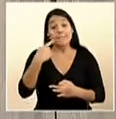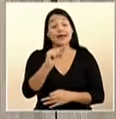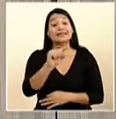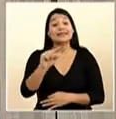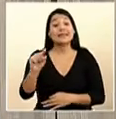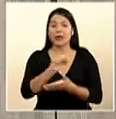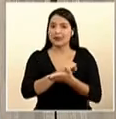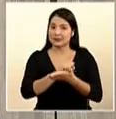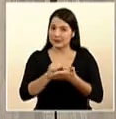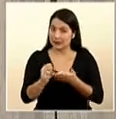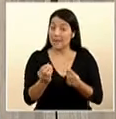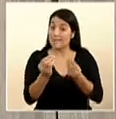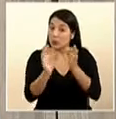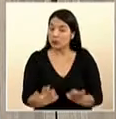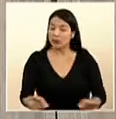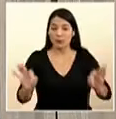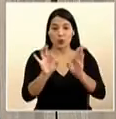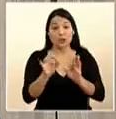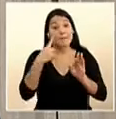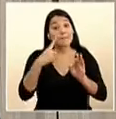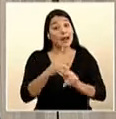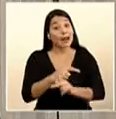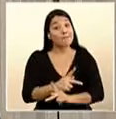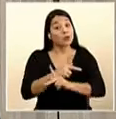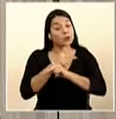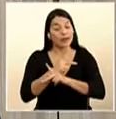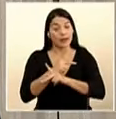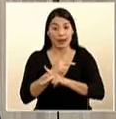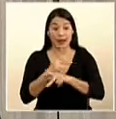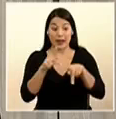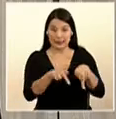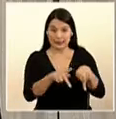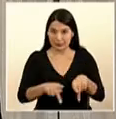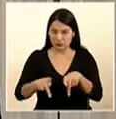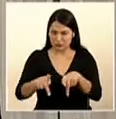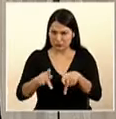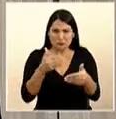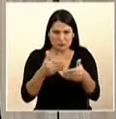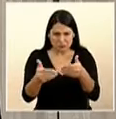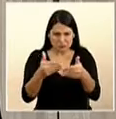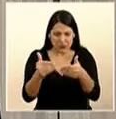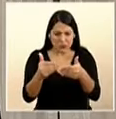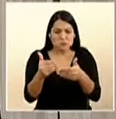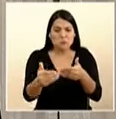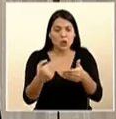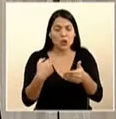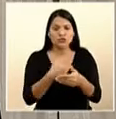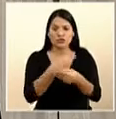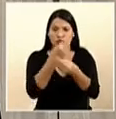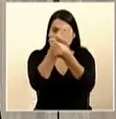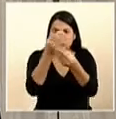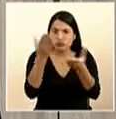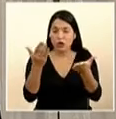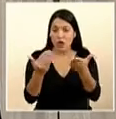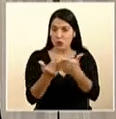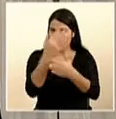y son muy importantes para la protección de nuestra población en unos minutos estaremos anunciando cuáles son esas